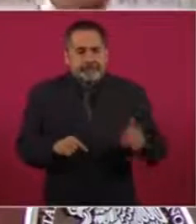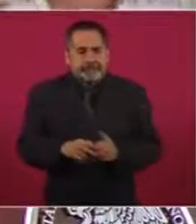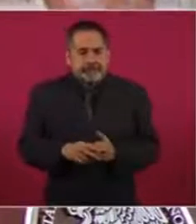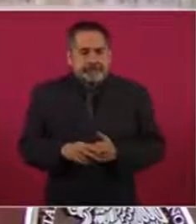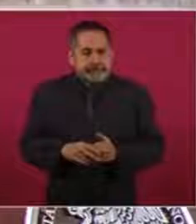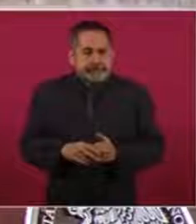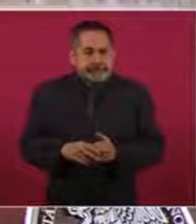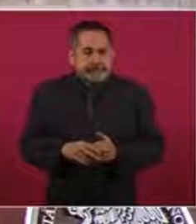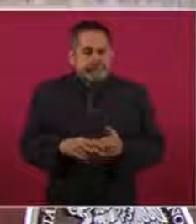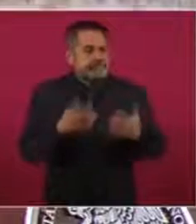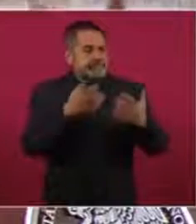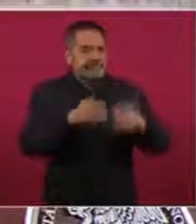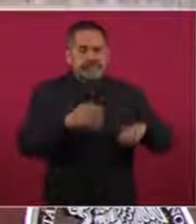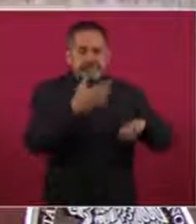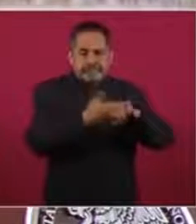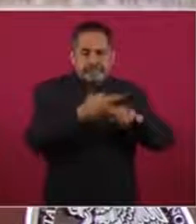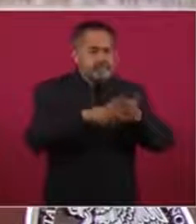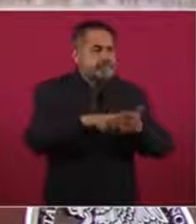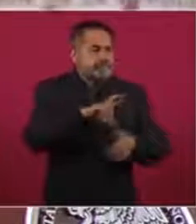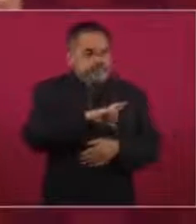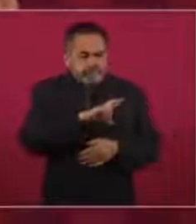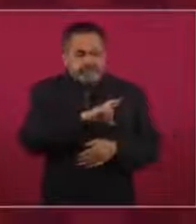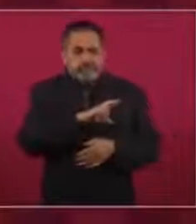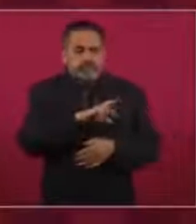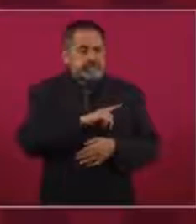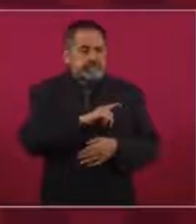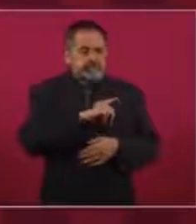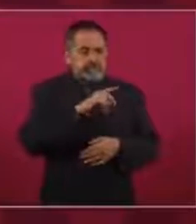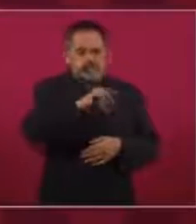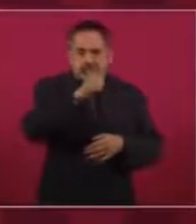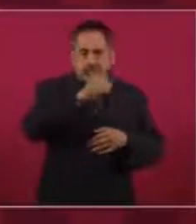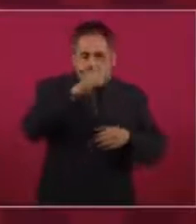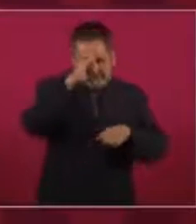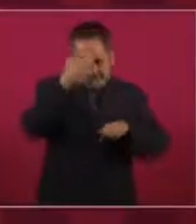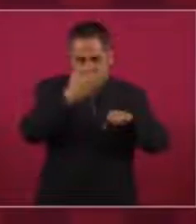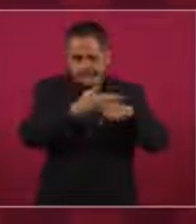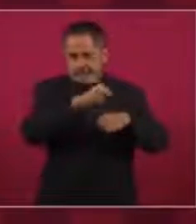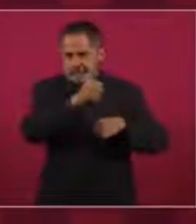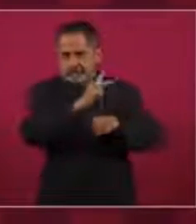a las empresas privadas, particulares,